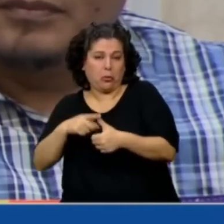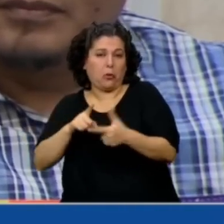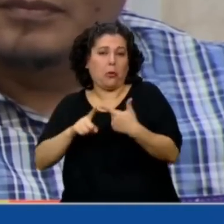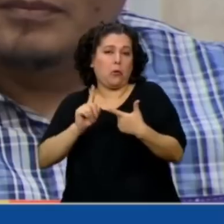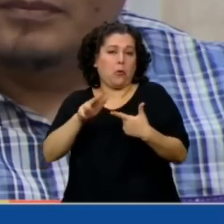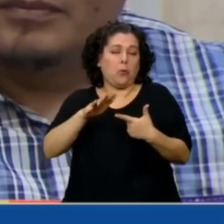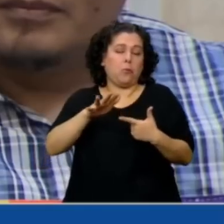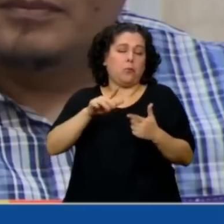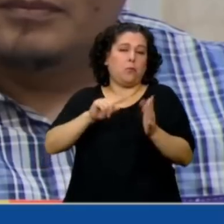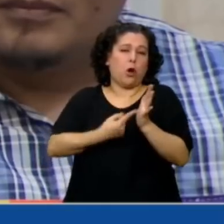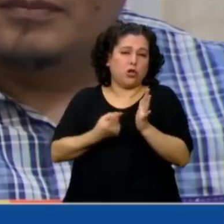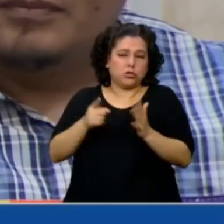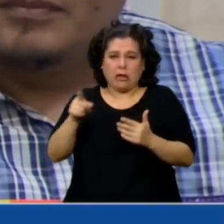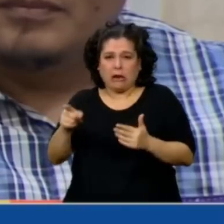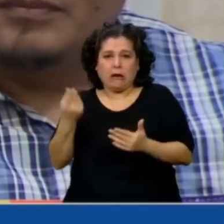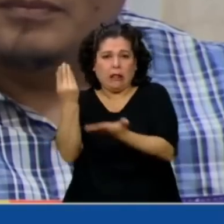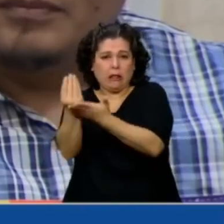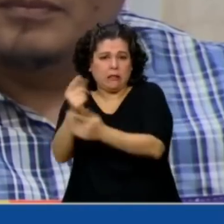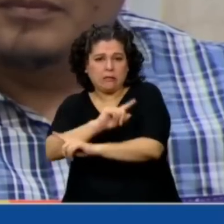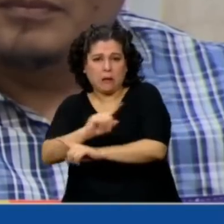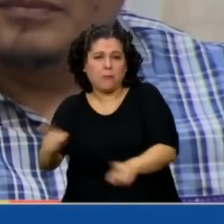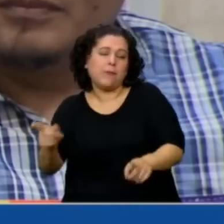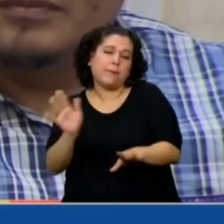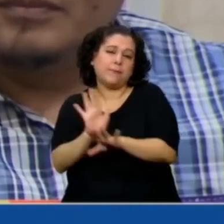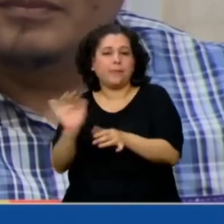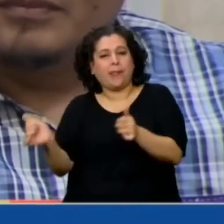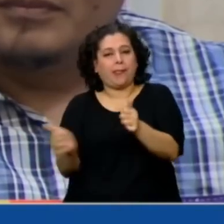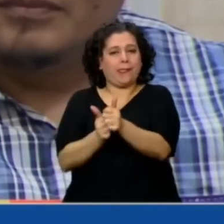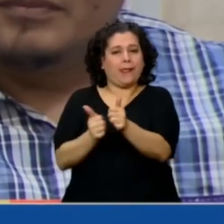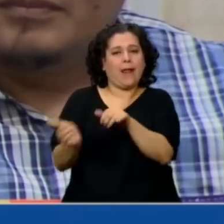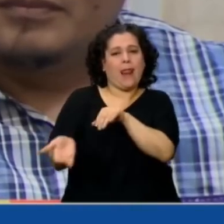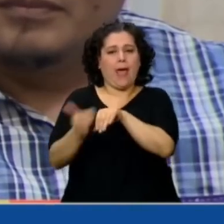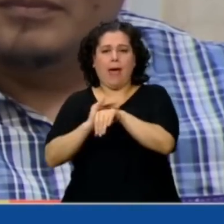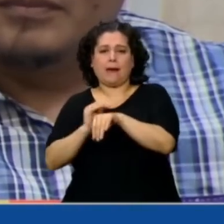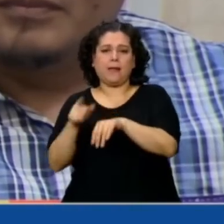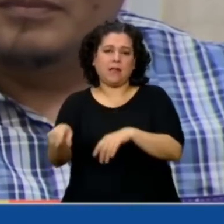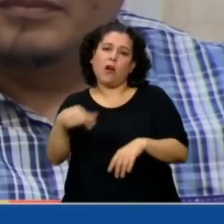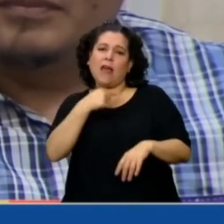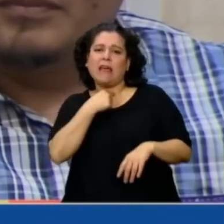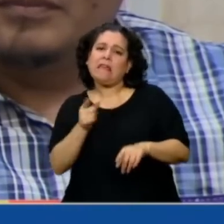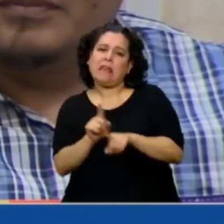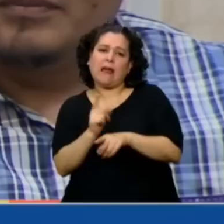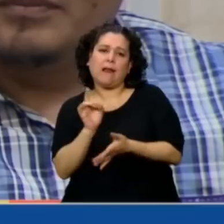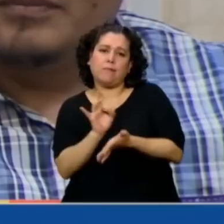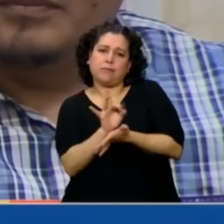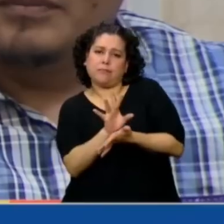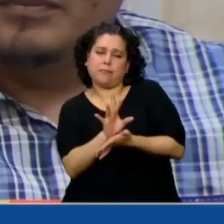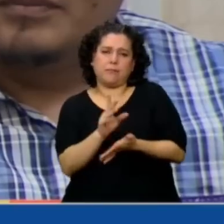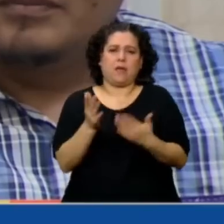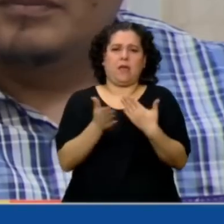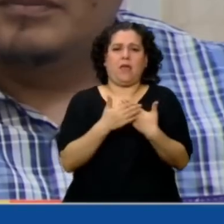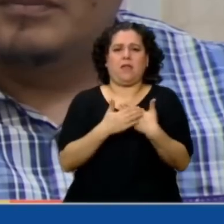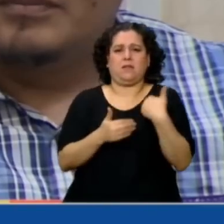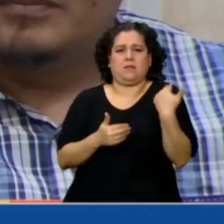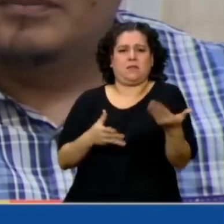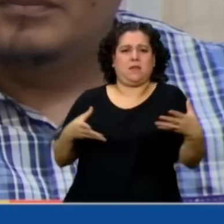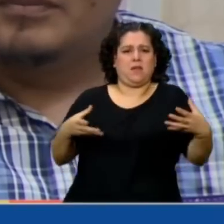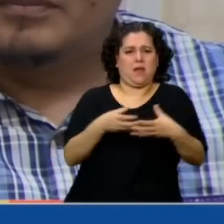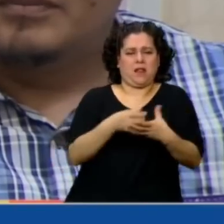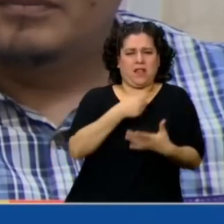terminó de colectora de la reta, quiere proscribir a la izquierda.